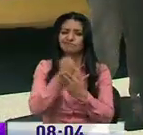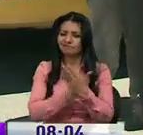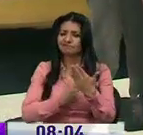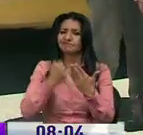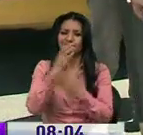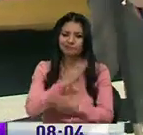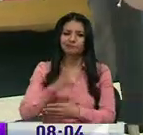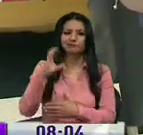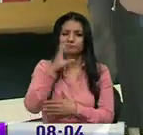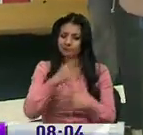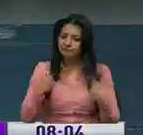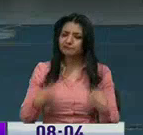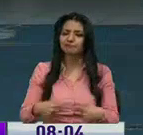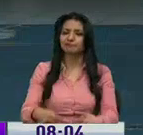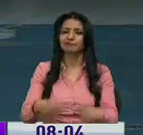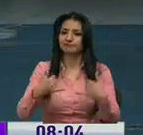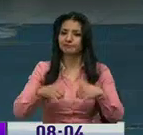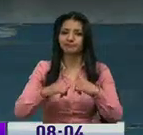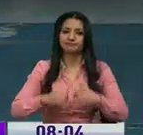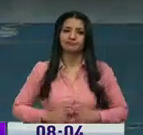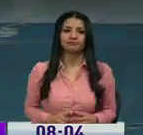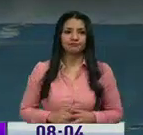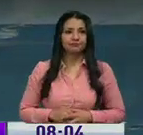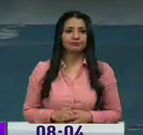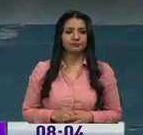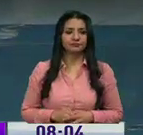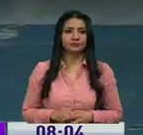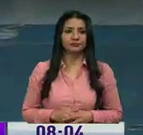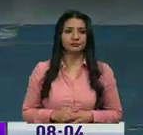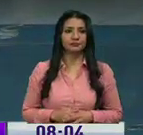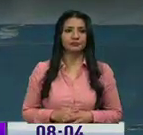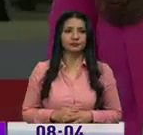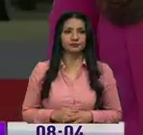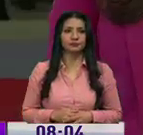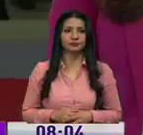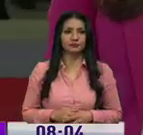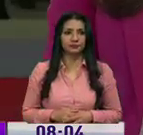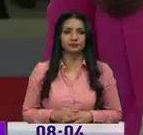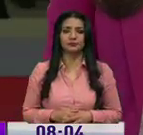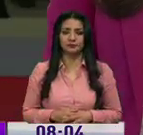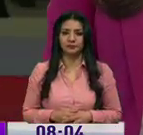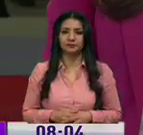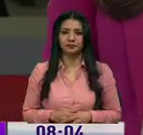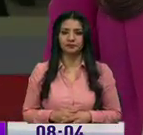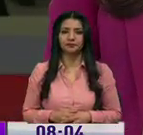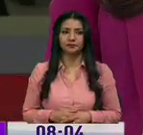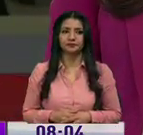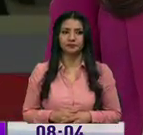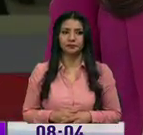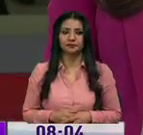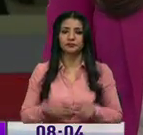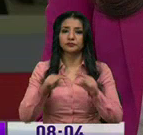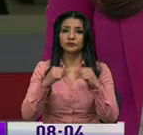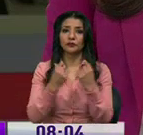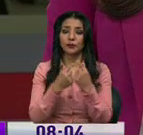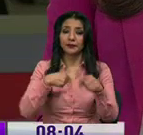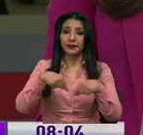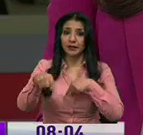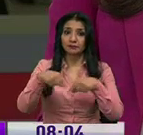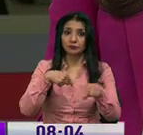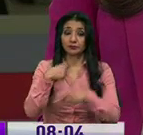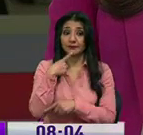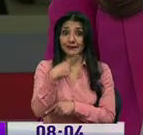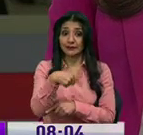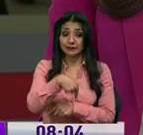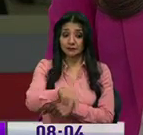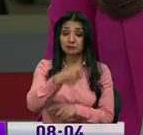recorren a diario. En Quito informó Iván Casamen. Y el gremio de transportistas asegura que de no tratarse